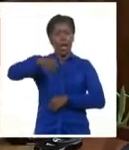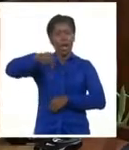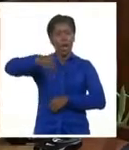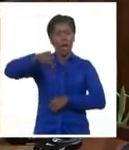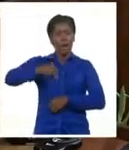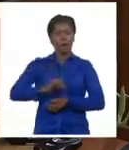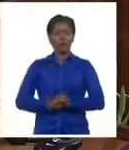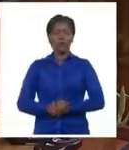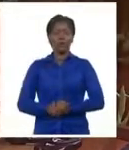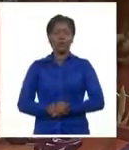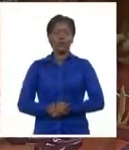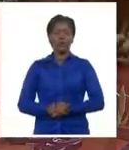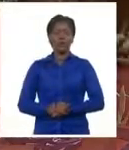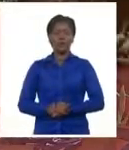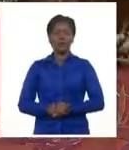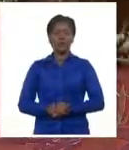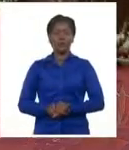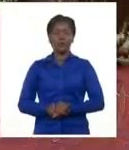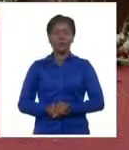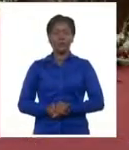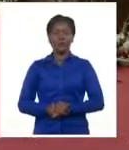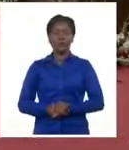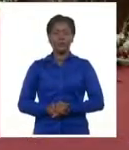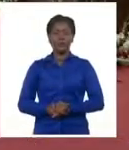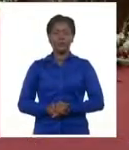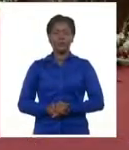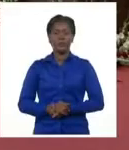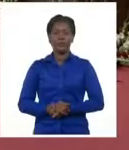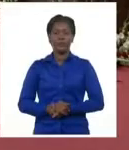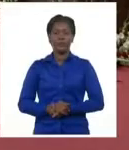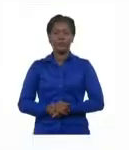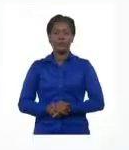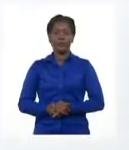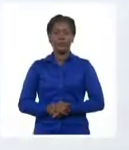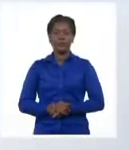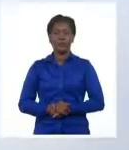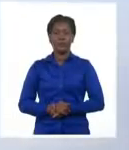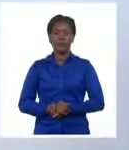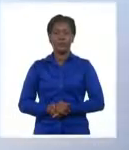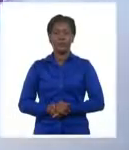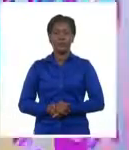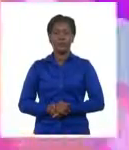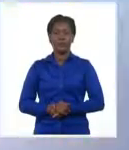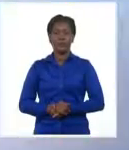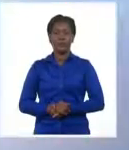Néstor Pardiño, Sistema Informativo de la Televisión Cubana.